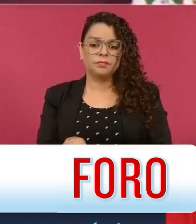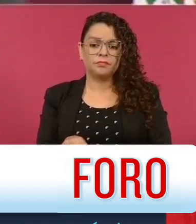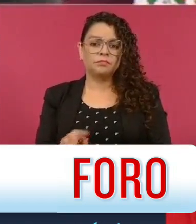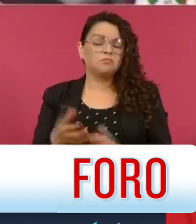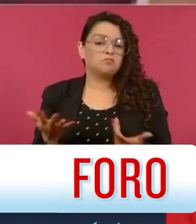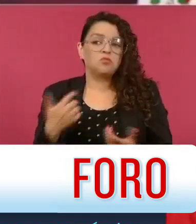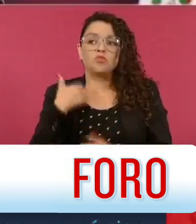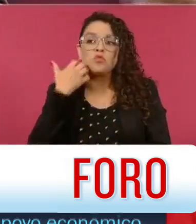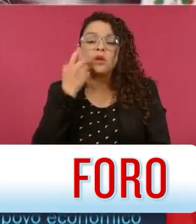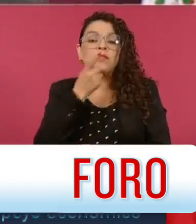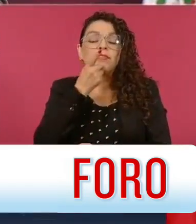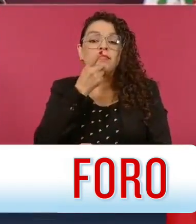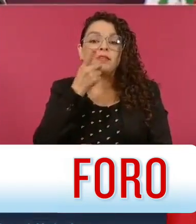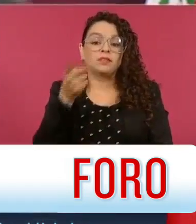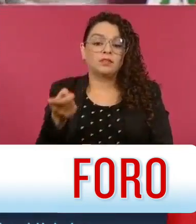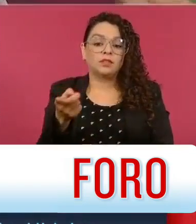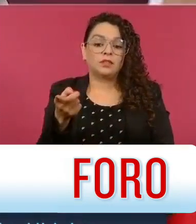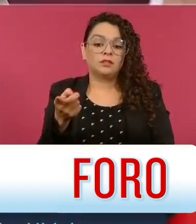Decirle que